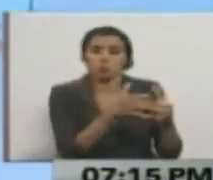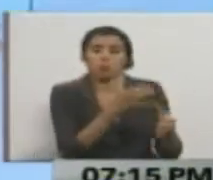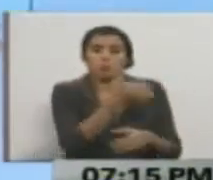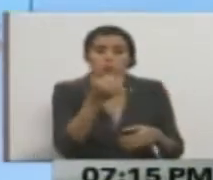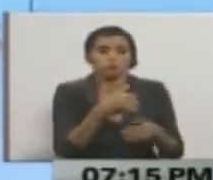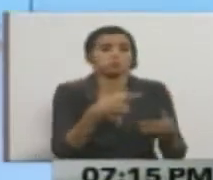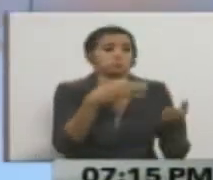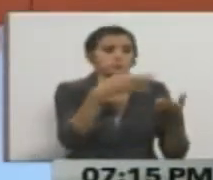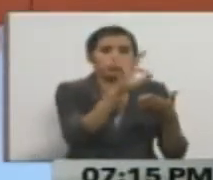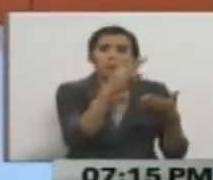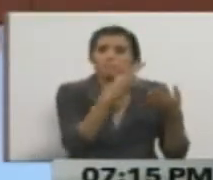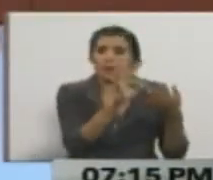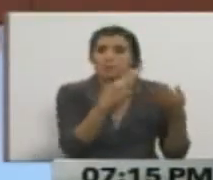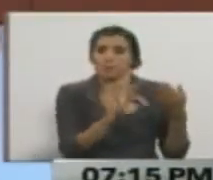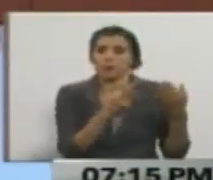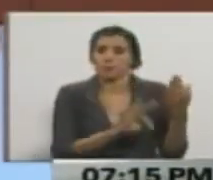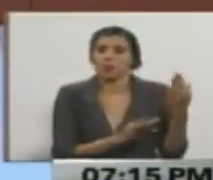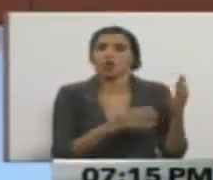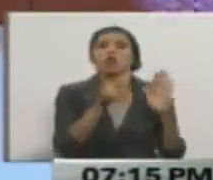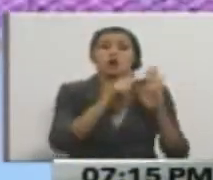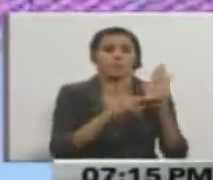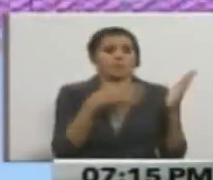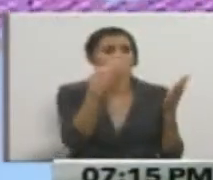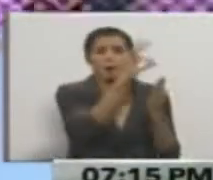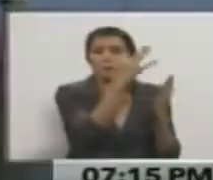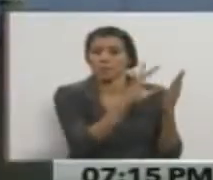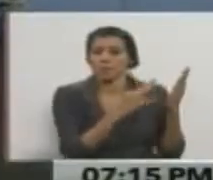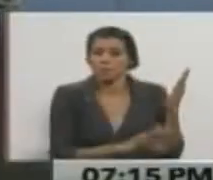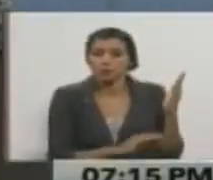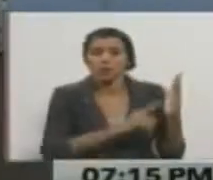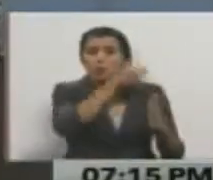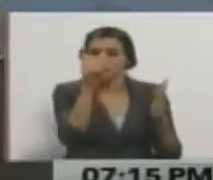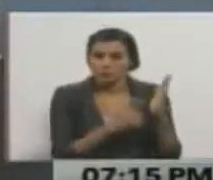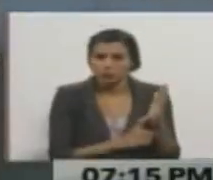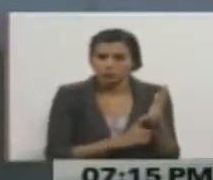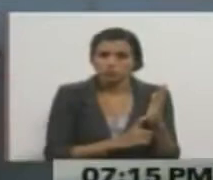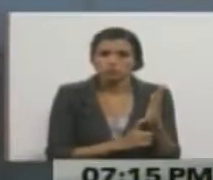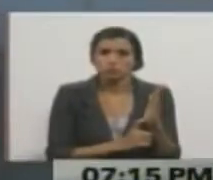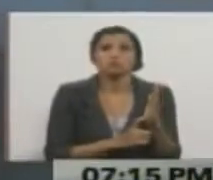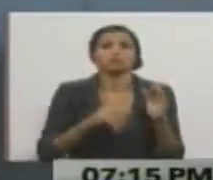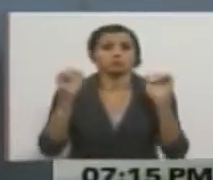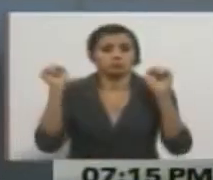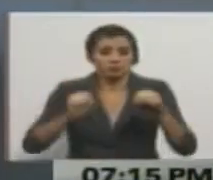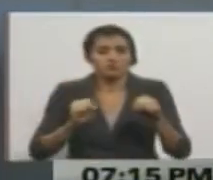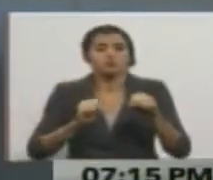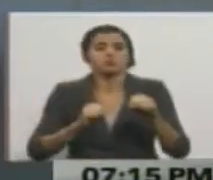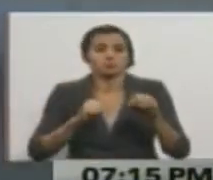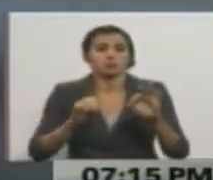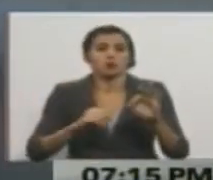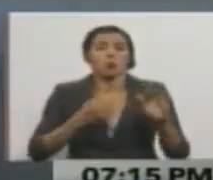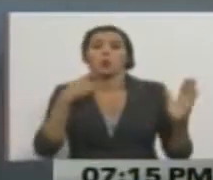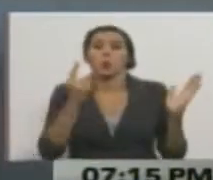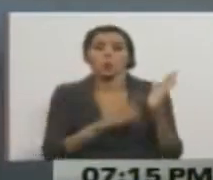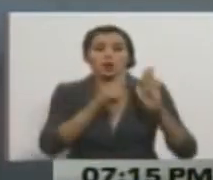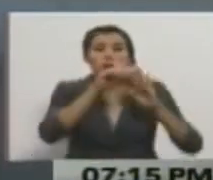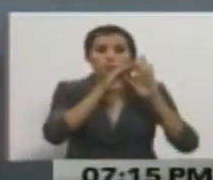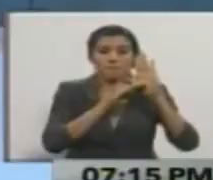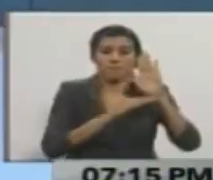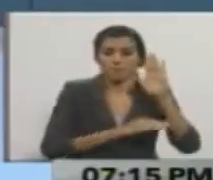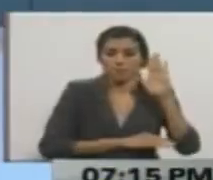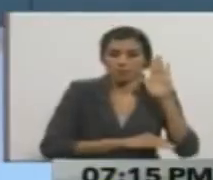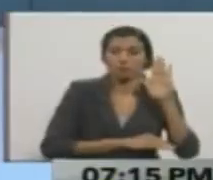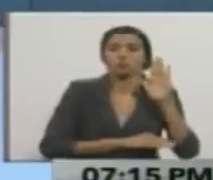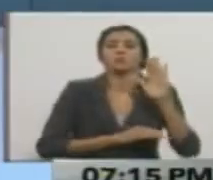normativos y si se alcanzase el quórum mínimo para la activación del mecanismo, la convocatoria del